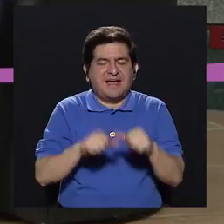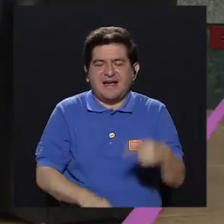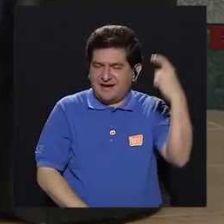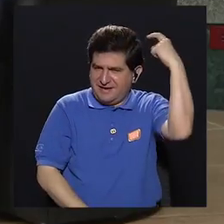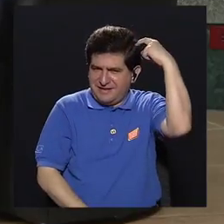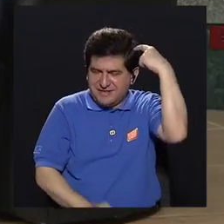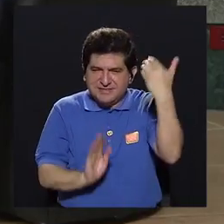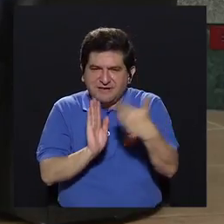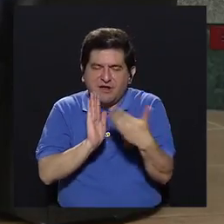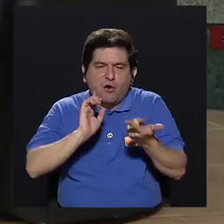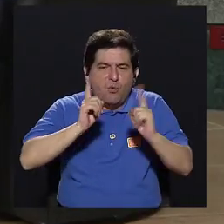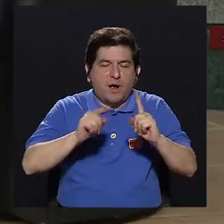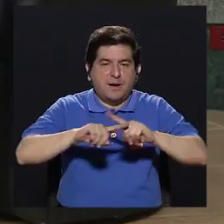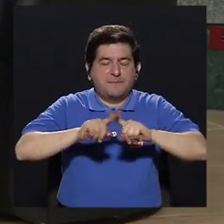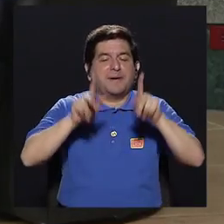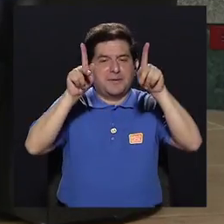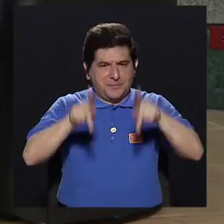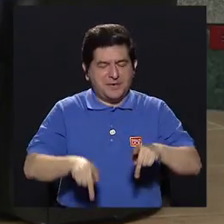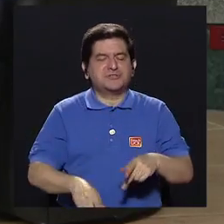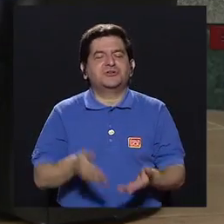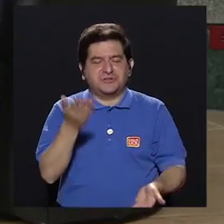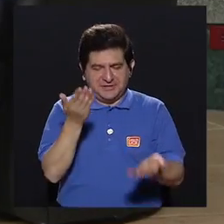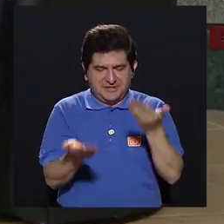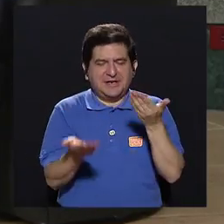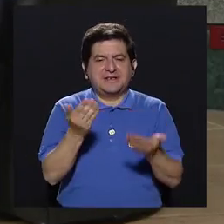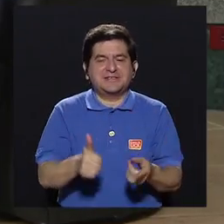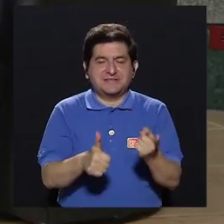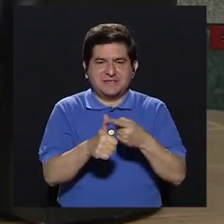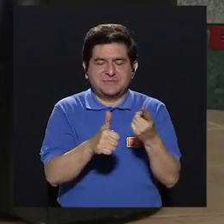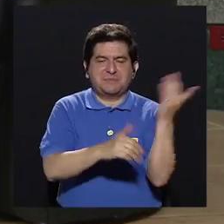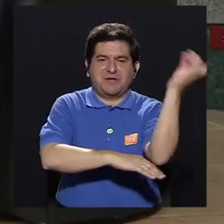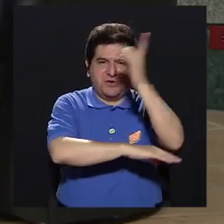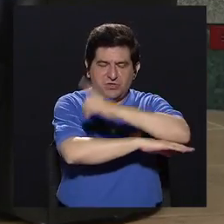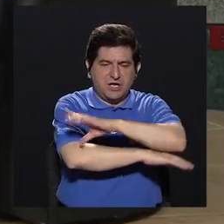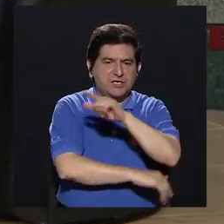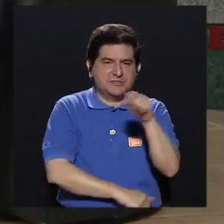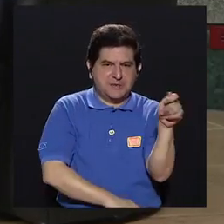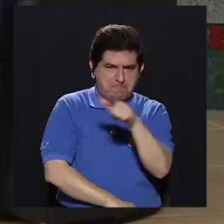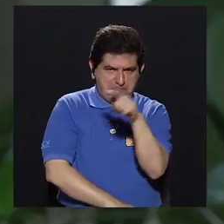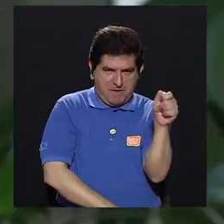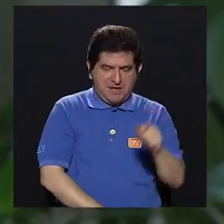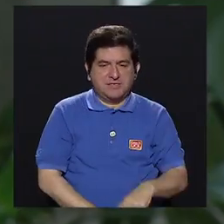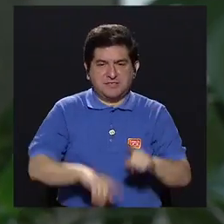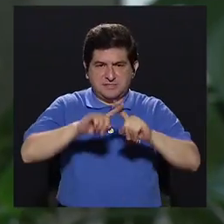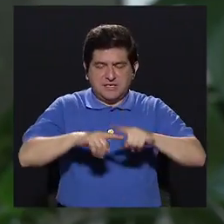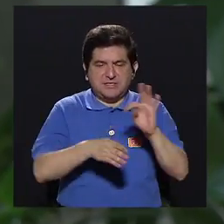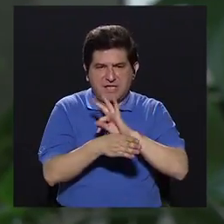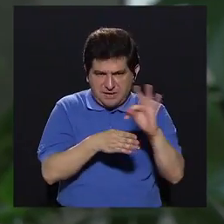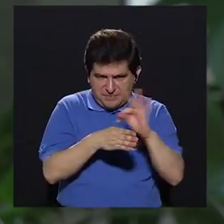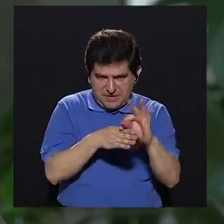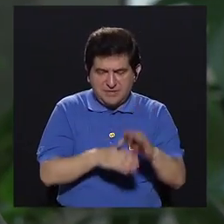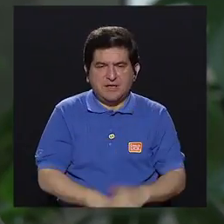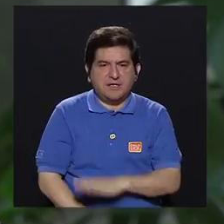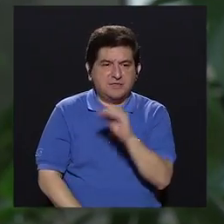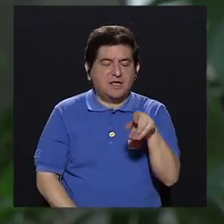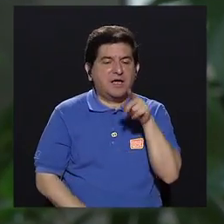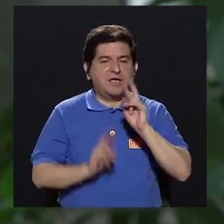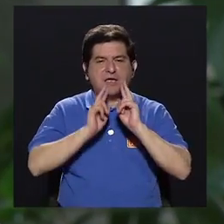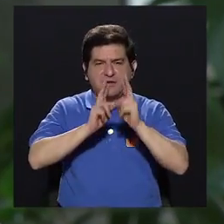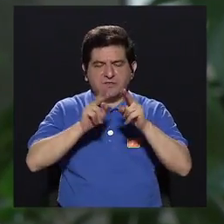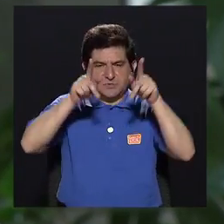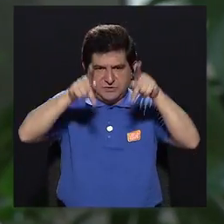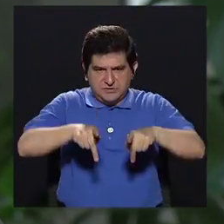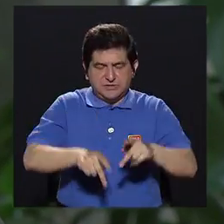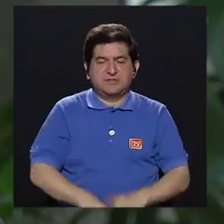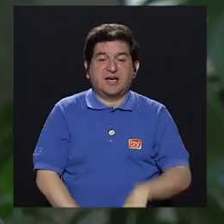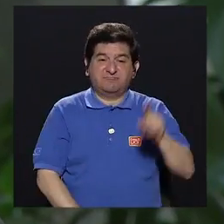vio afectada. Pero sí, la persona muy probablemente, por lo menos durante los primeros días o los primeros meses, dependiendo de la terapia y dependiendo de cómo vaya respondiendo